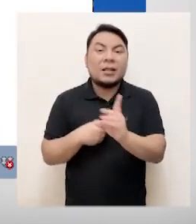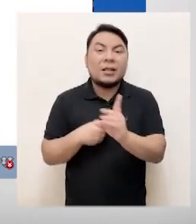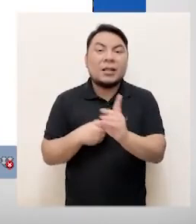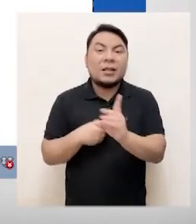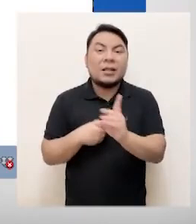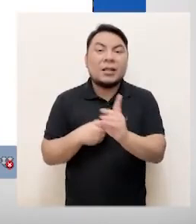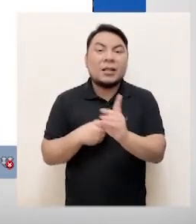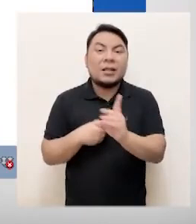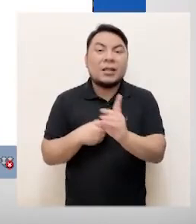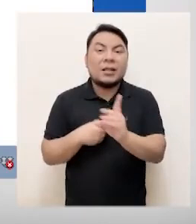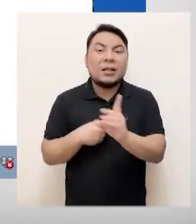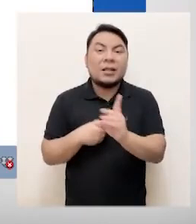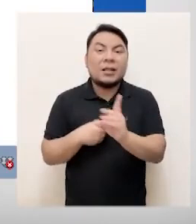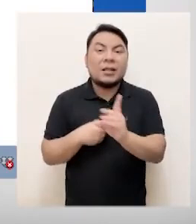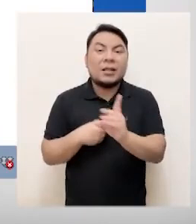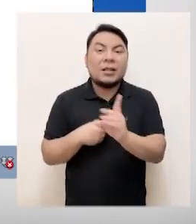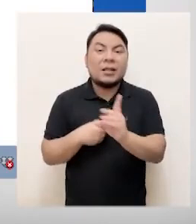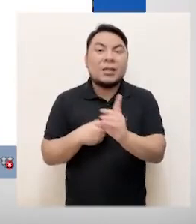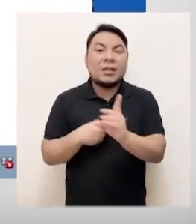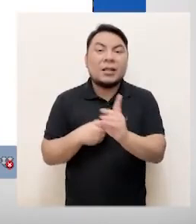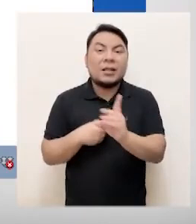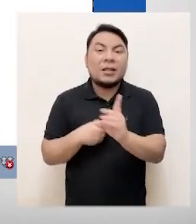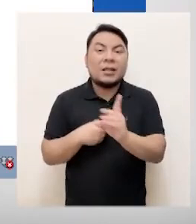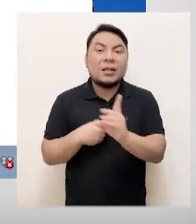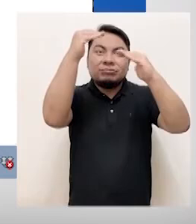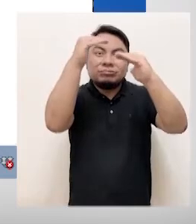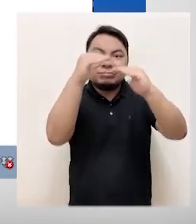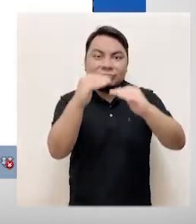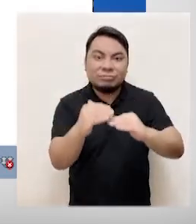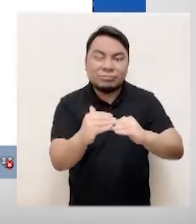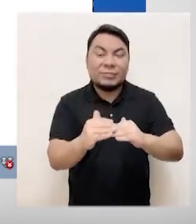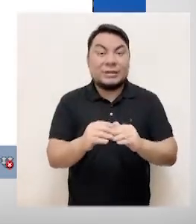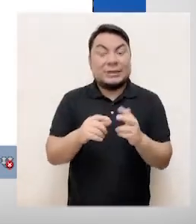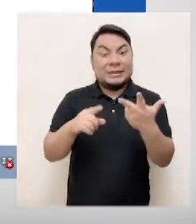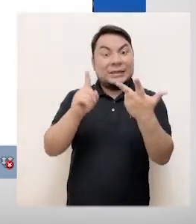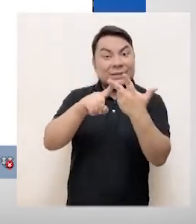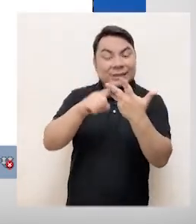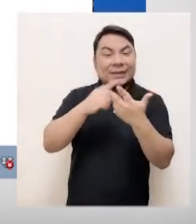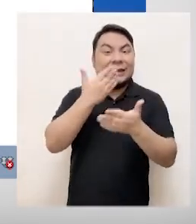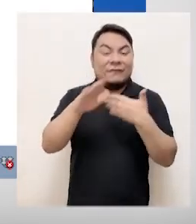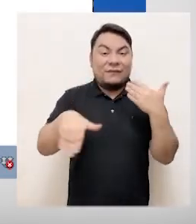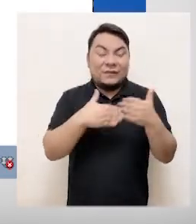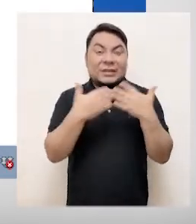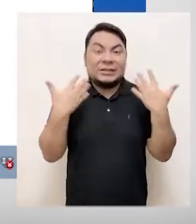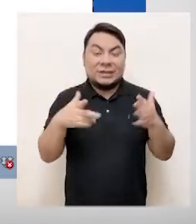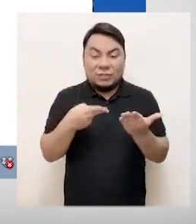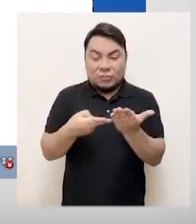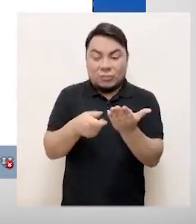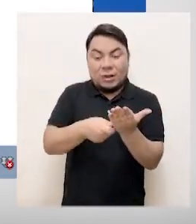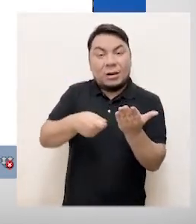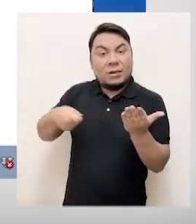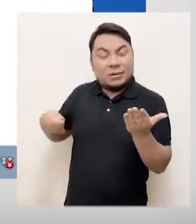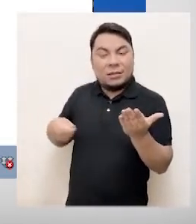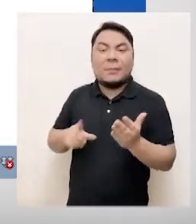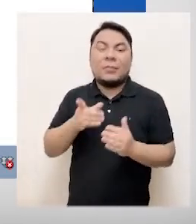verá una nueva ventana con los archivos que contiene el USB. Y 3. Finalmente, para